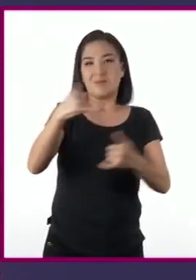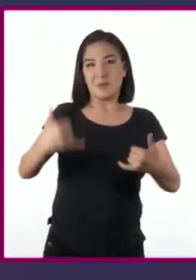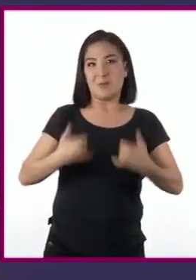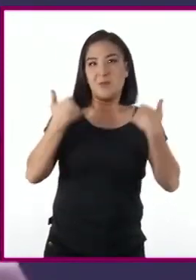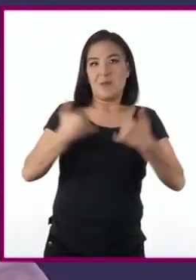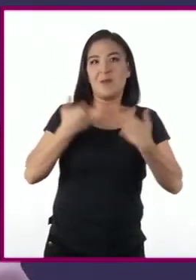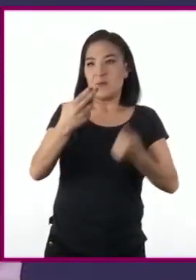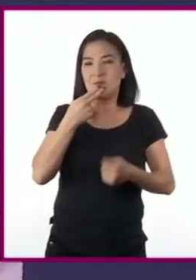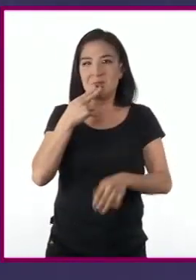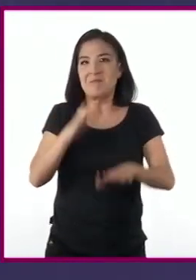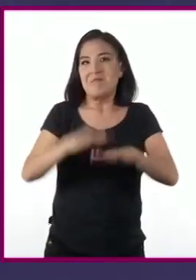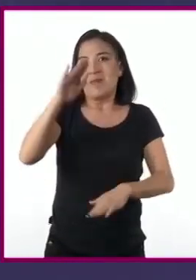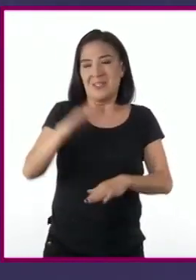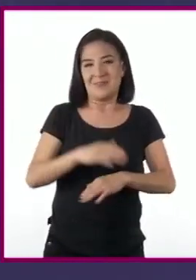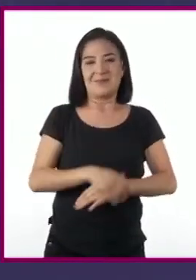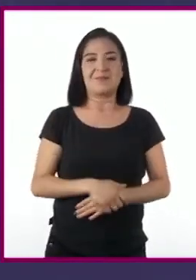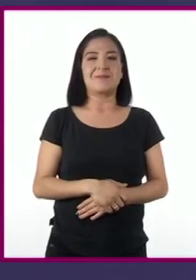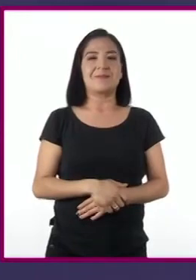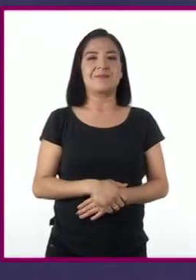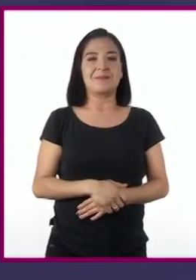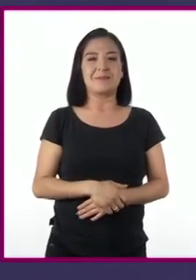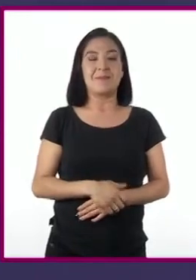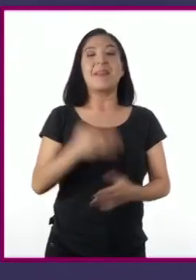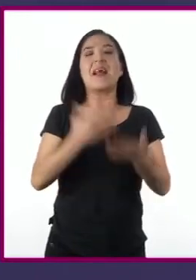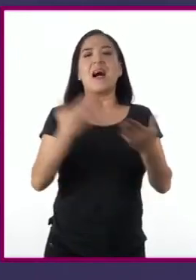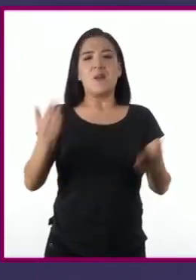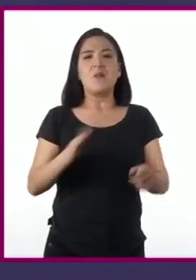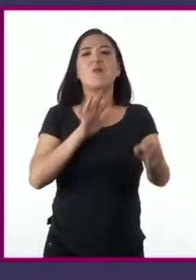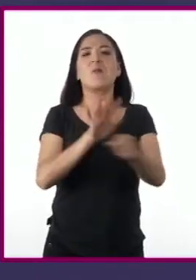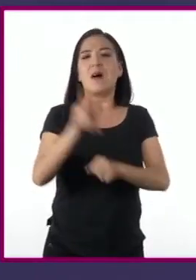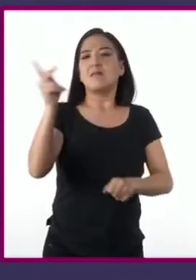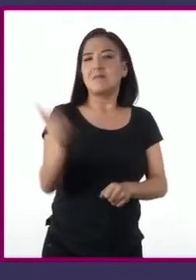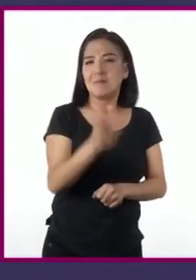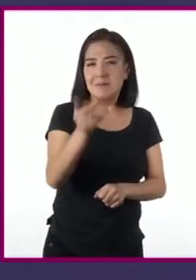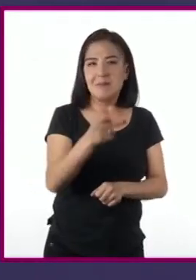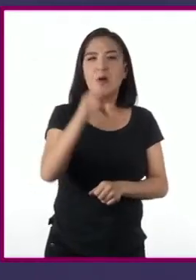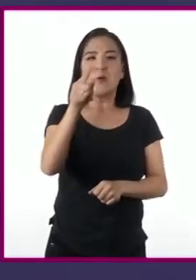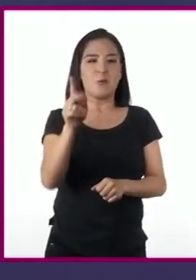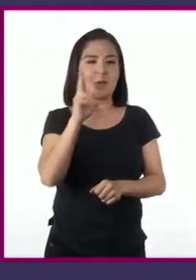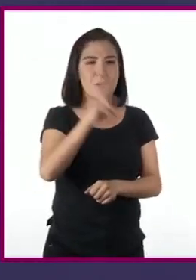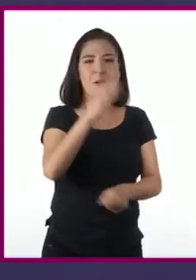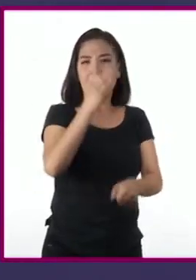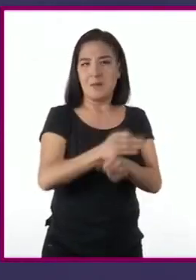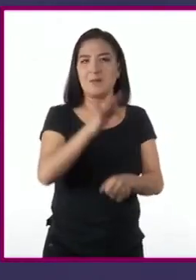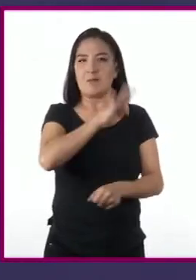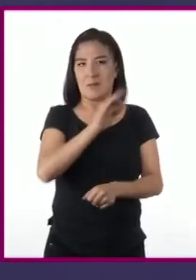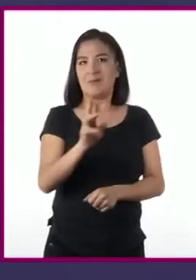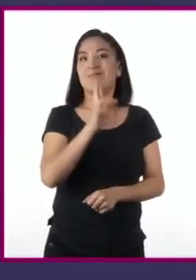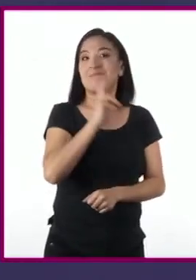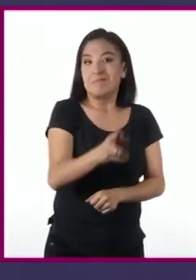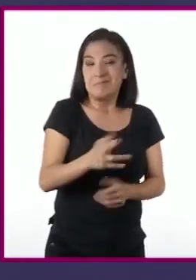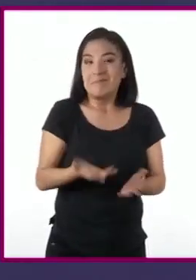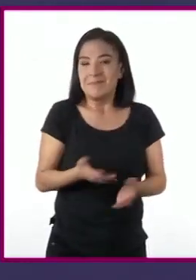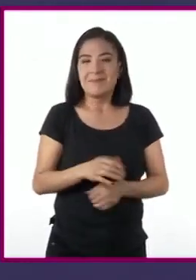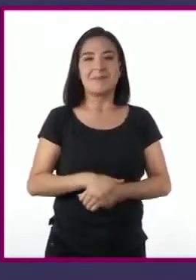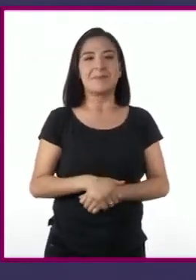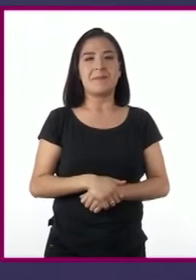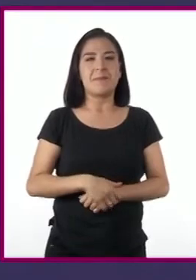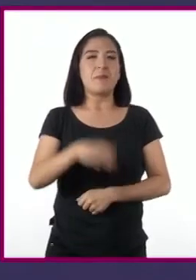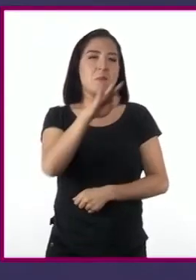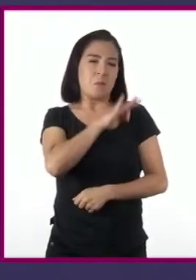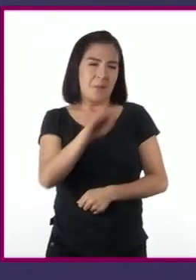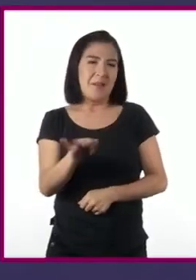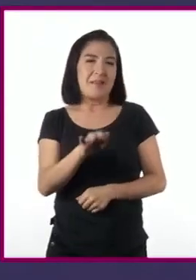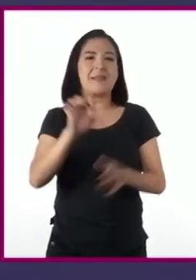límites para su uso. Ahora bien, ¿qué preguntas o adverbios de los que vimos antes pudieron contestar? Podríamos